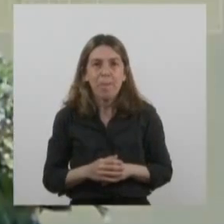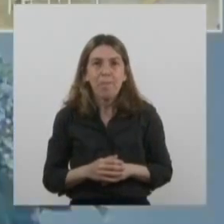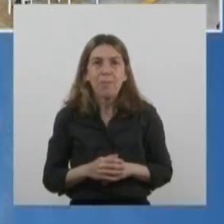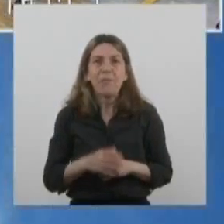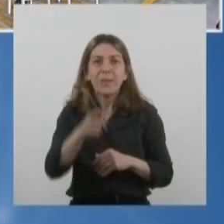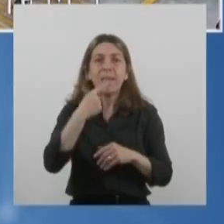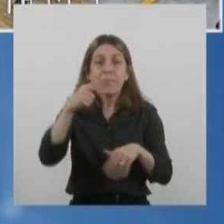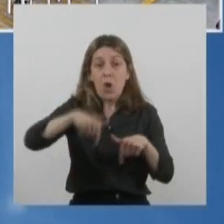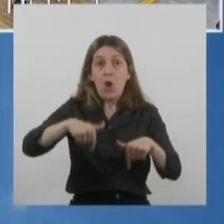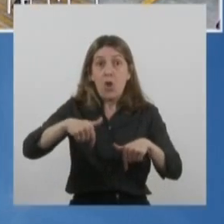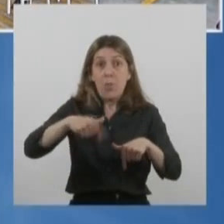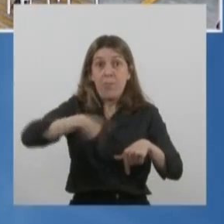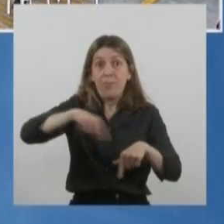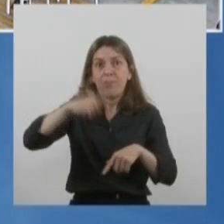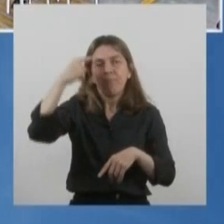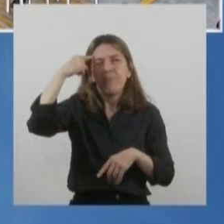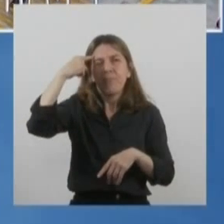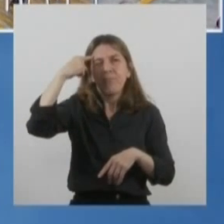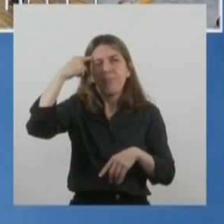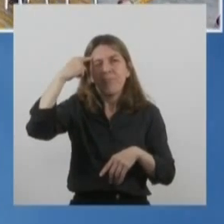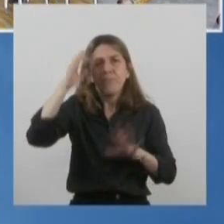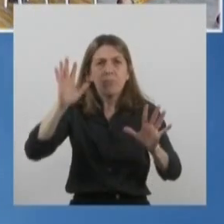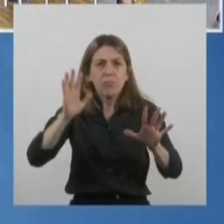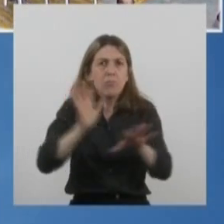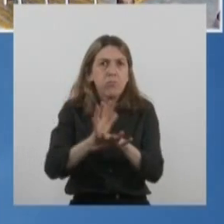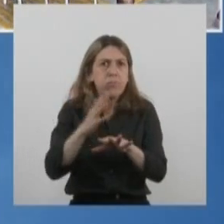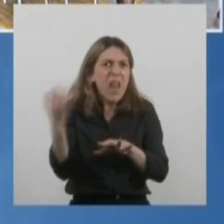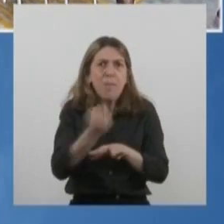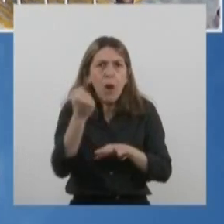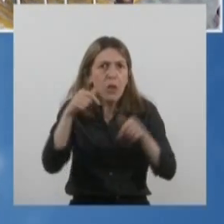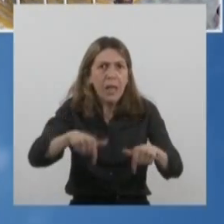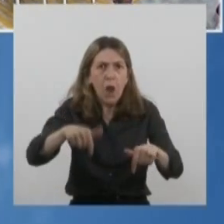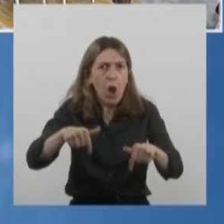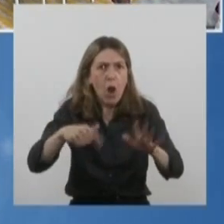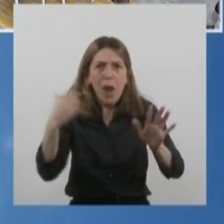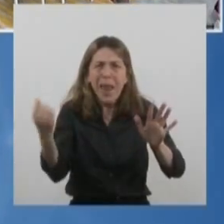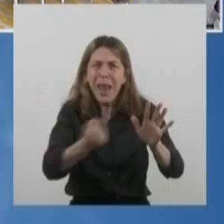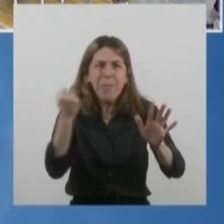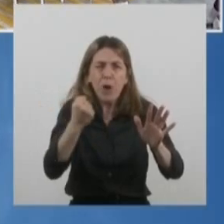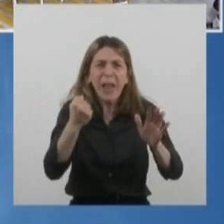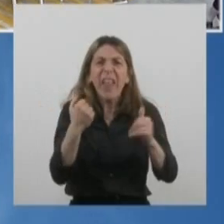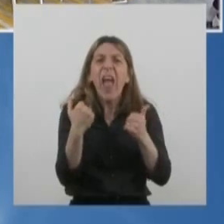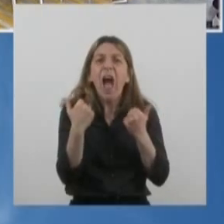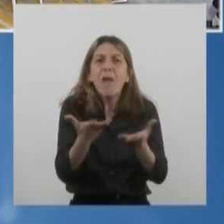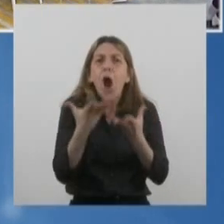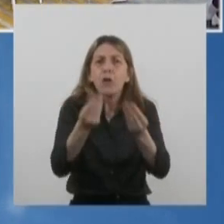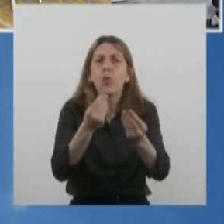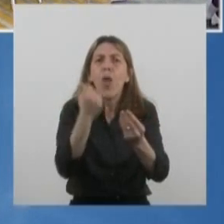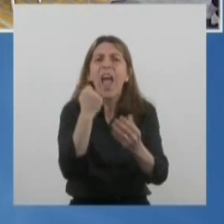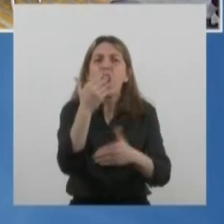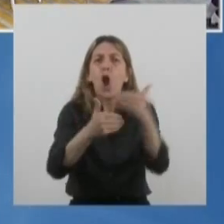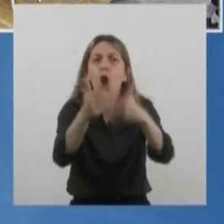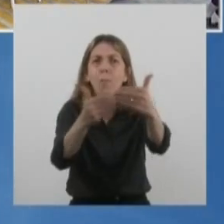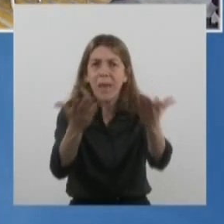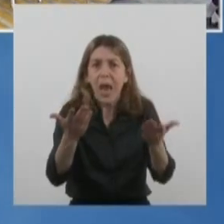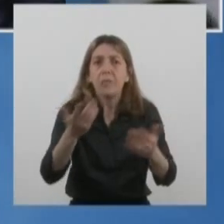Hoy creo que estamos haciendo algo significativo en favor de la economía argentina.